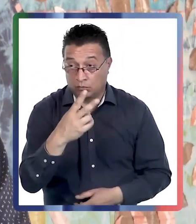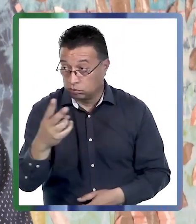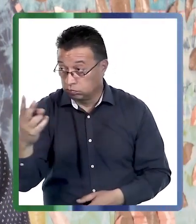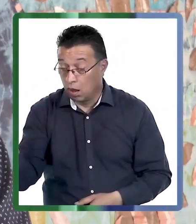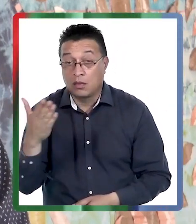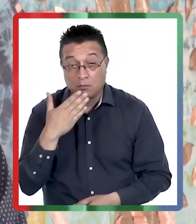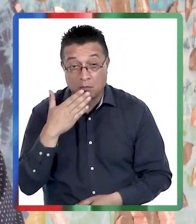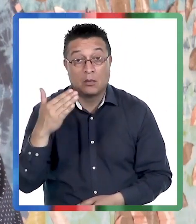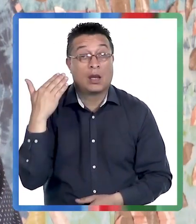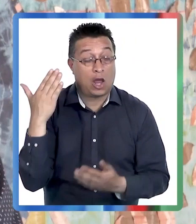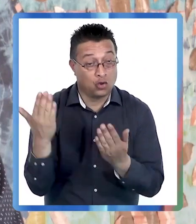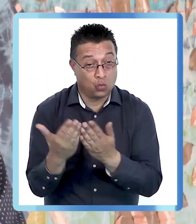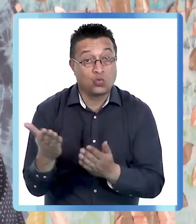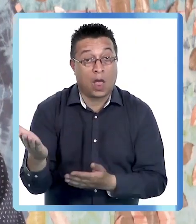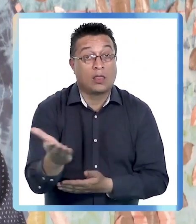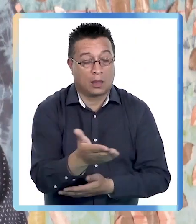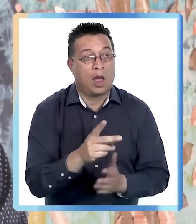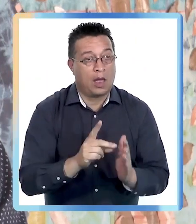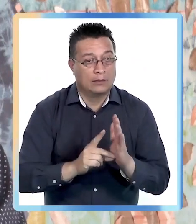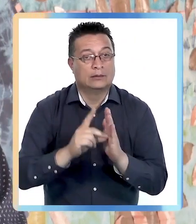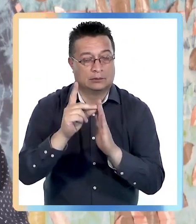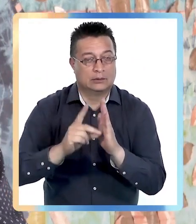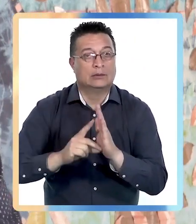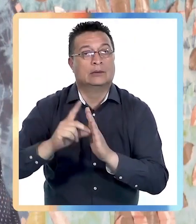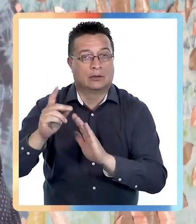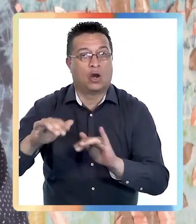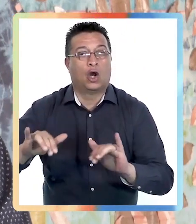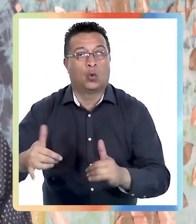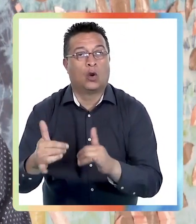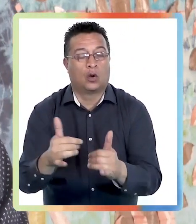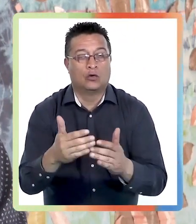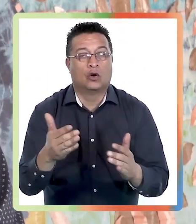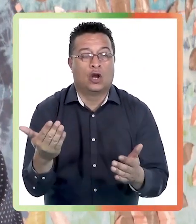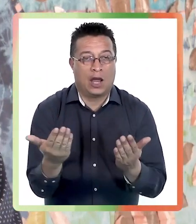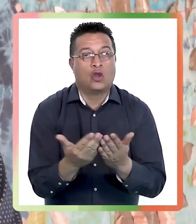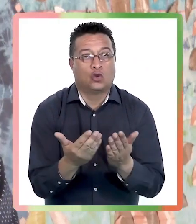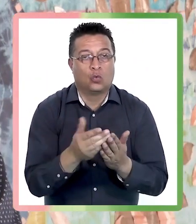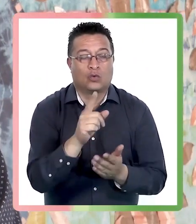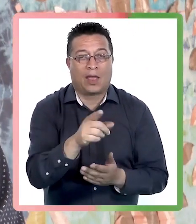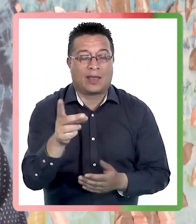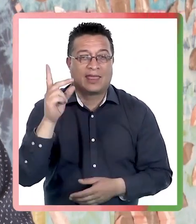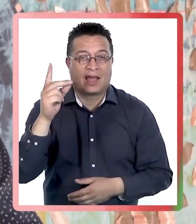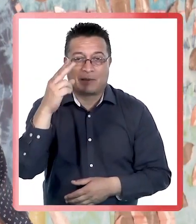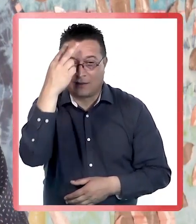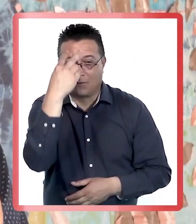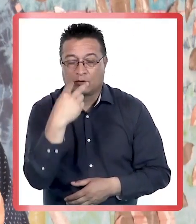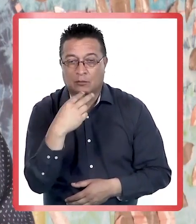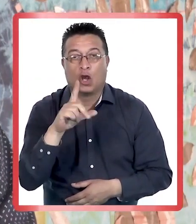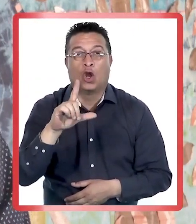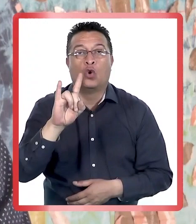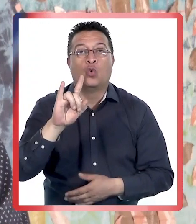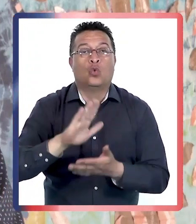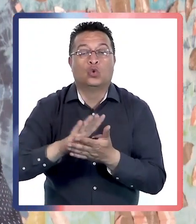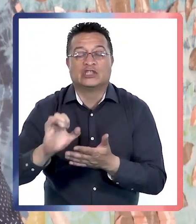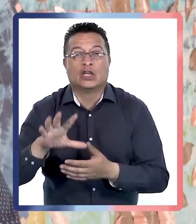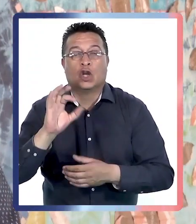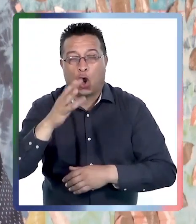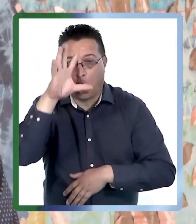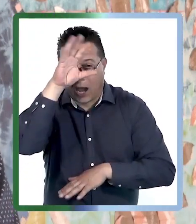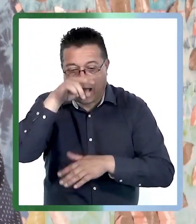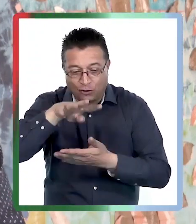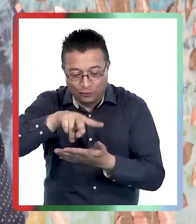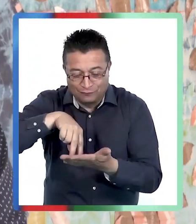hoy día ustedes pueden ver que incluso los alumnos han desarrollado juegos para alumnos con discapacidad visual como el típico Luche